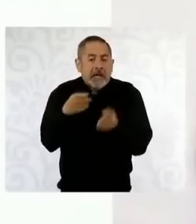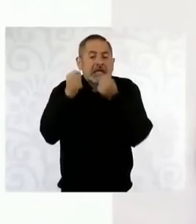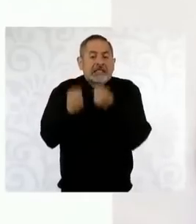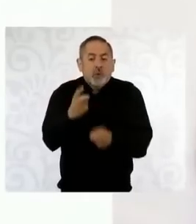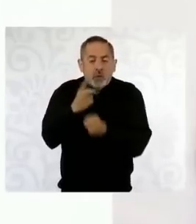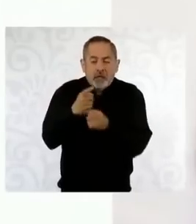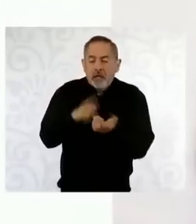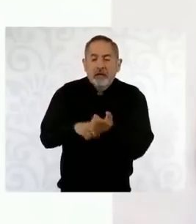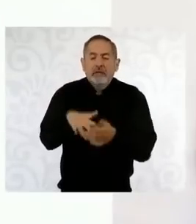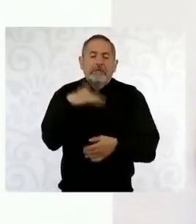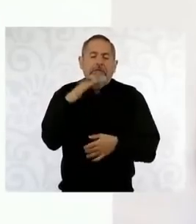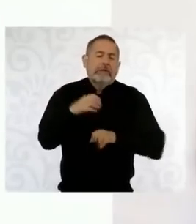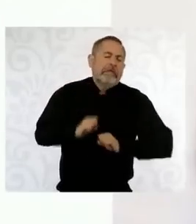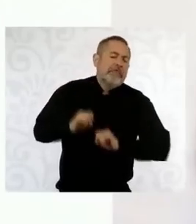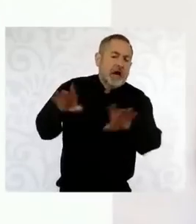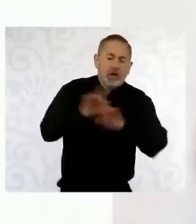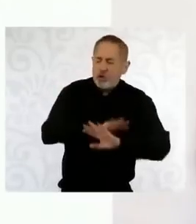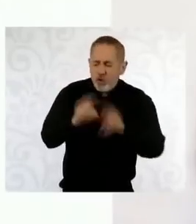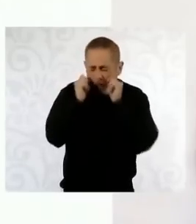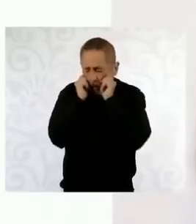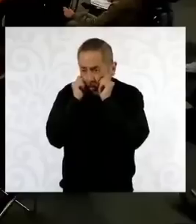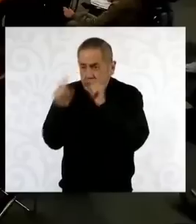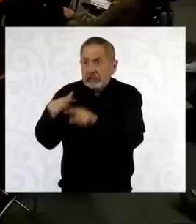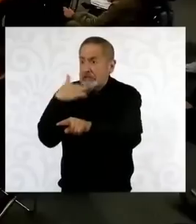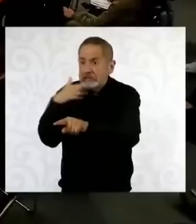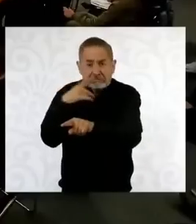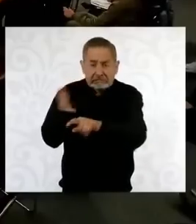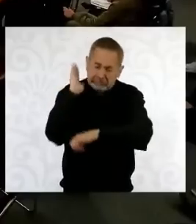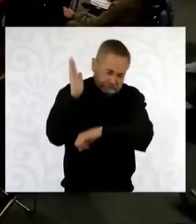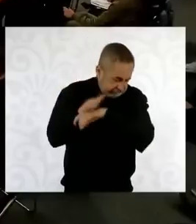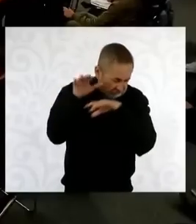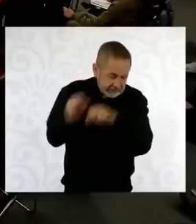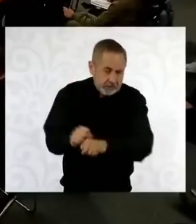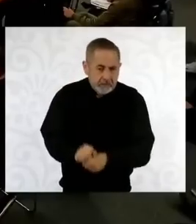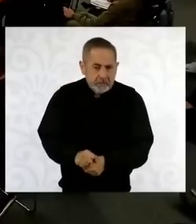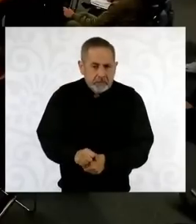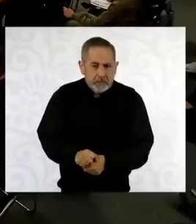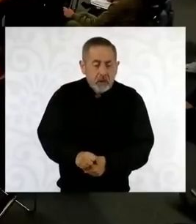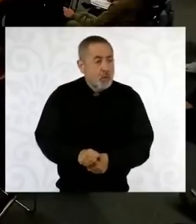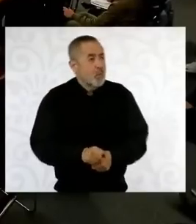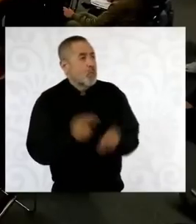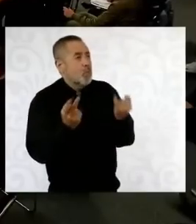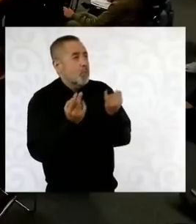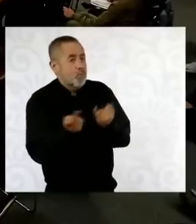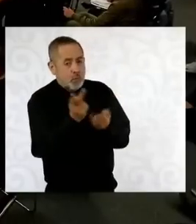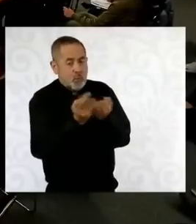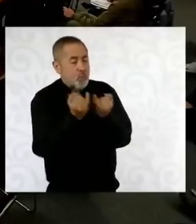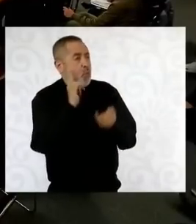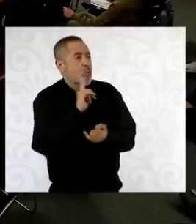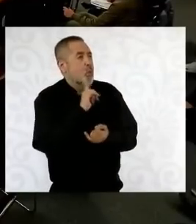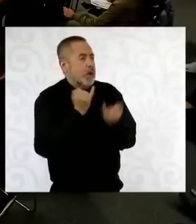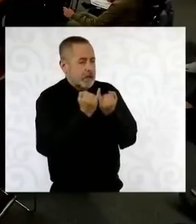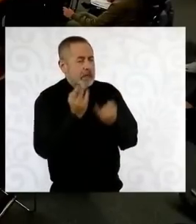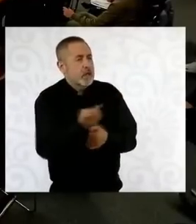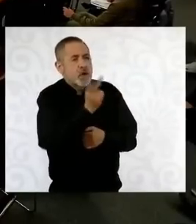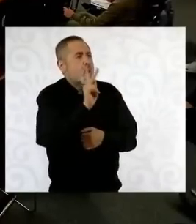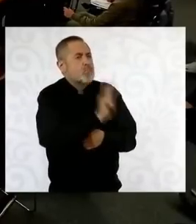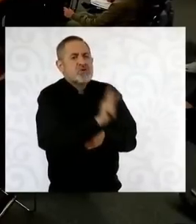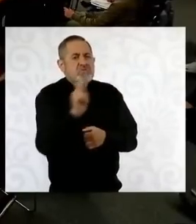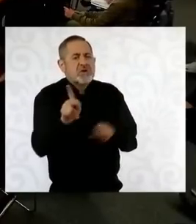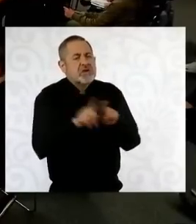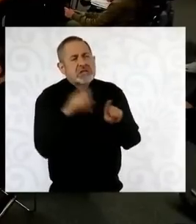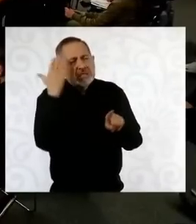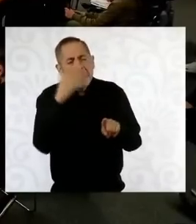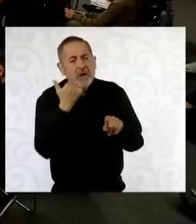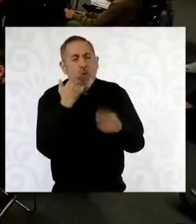cero impunidad, no importa de quién se trate. Es como lo relacionado con el Estado de México y saber, bueno, preguntar primero eso y saber si también con la